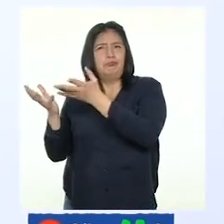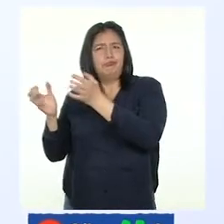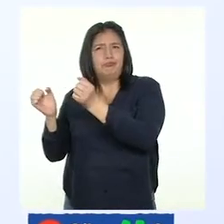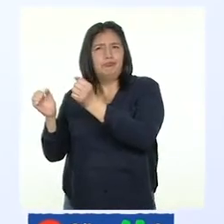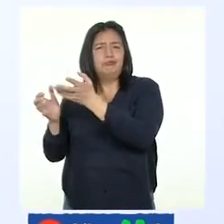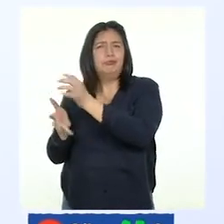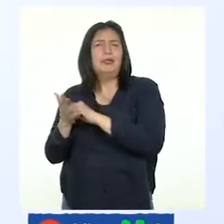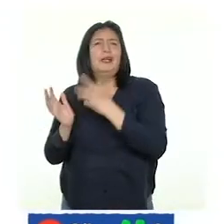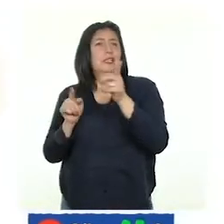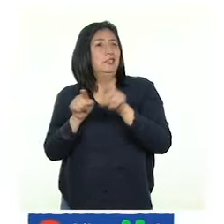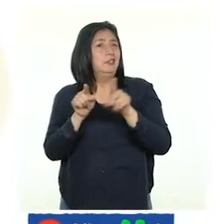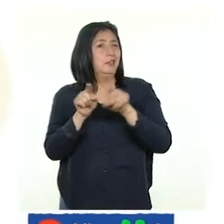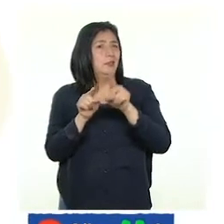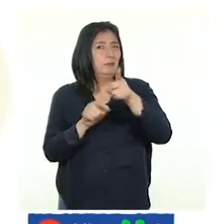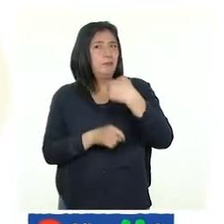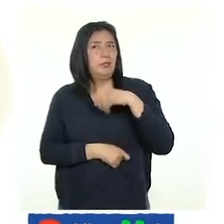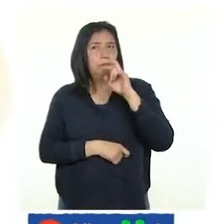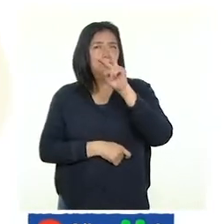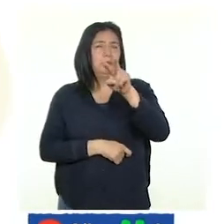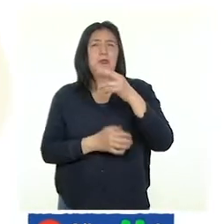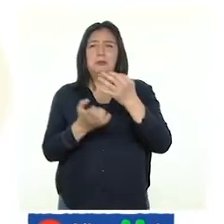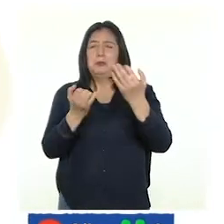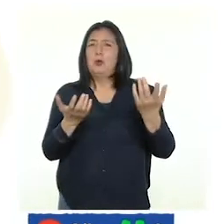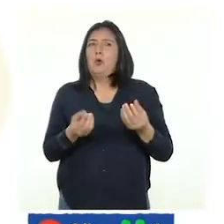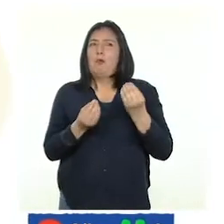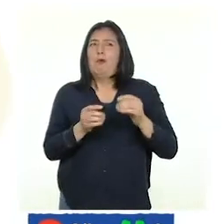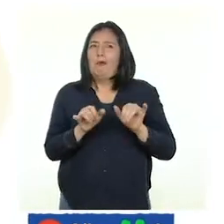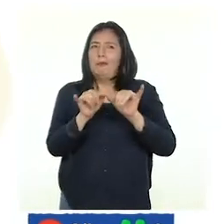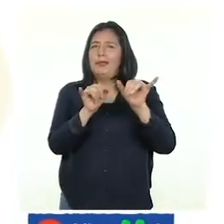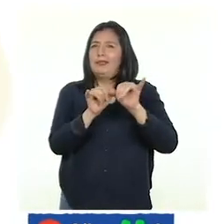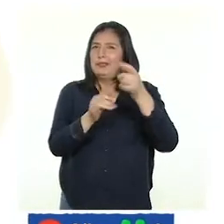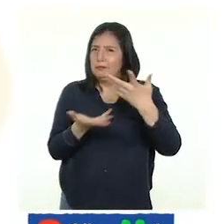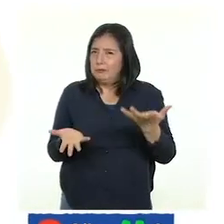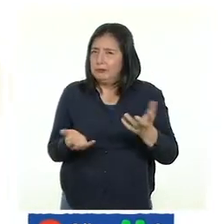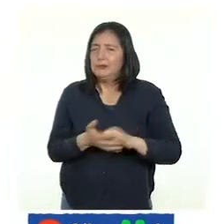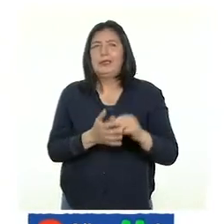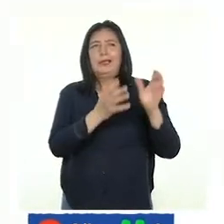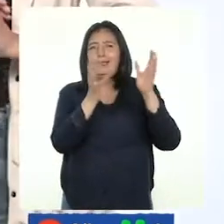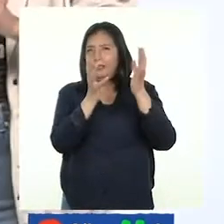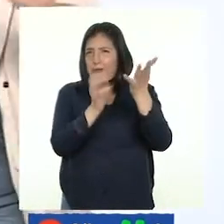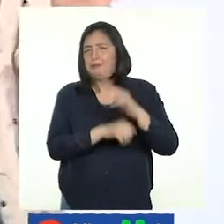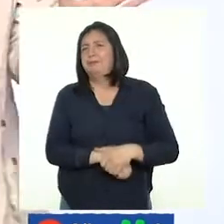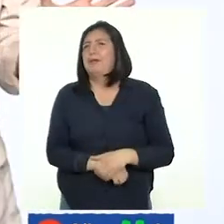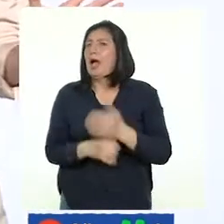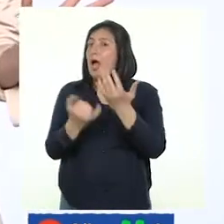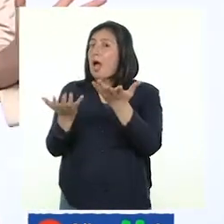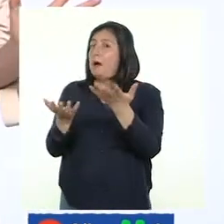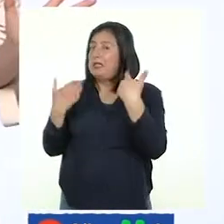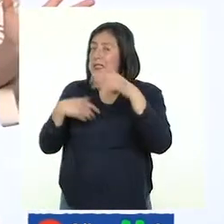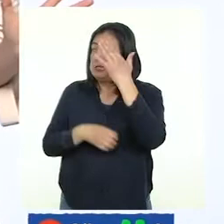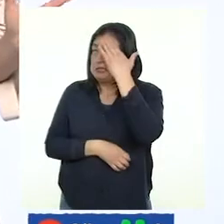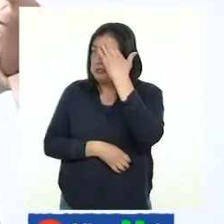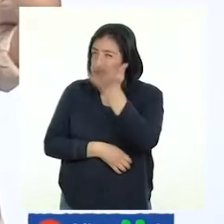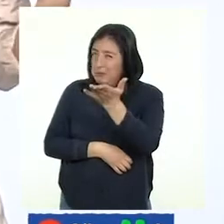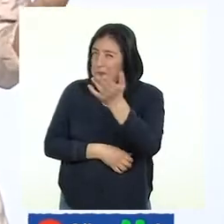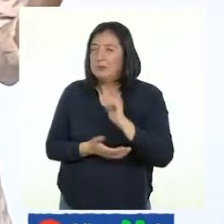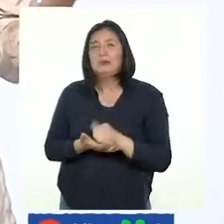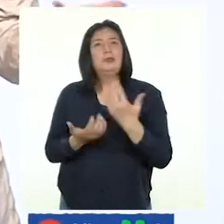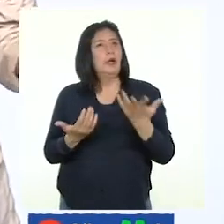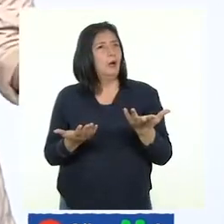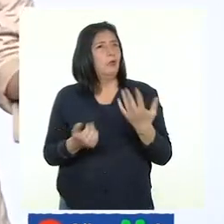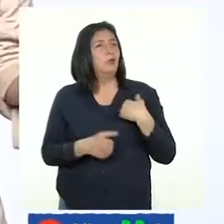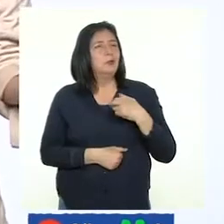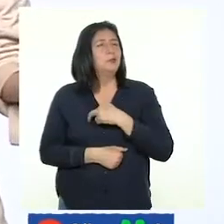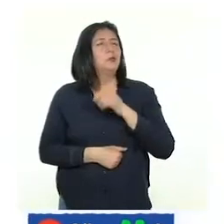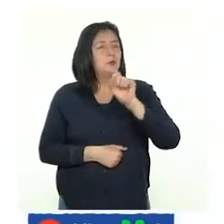y observado también cuáles son los instrumentos de medición en los elementos del clima. Ahora que conocemos todo esto,